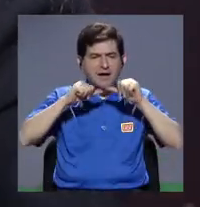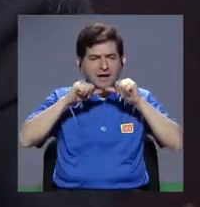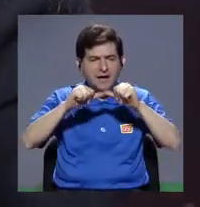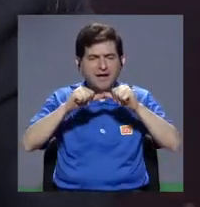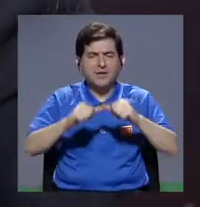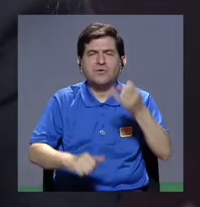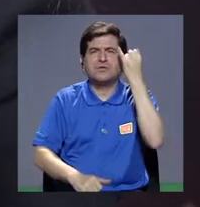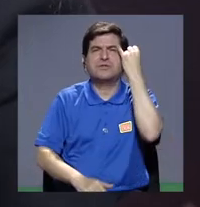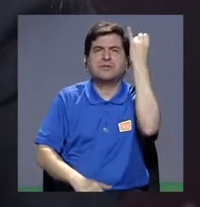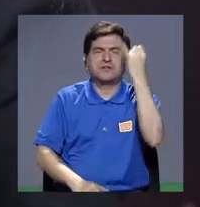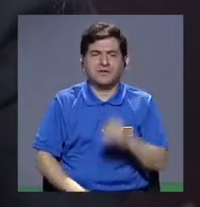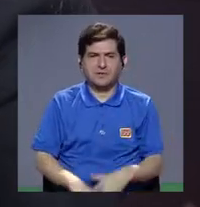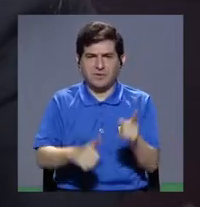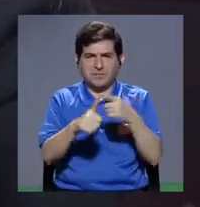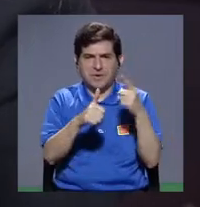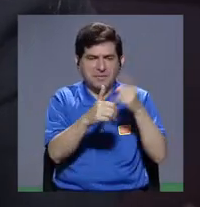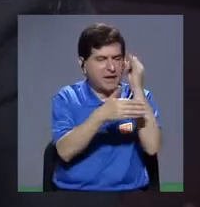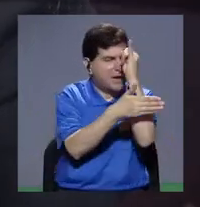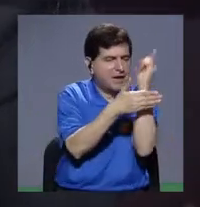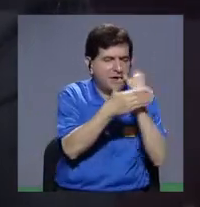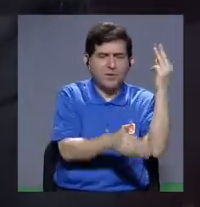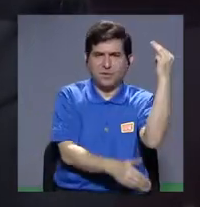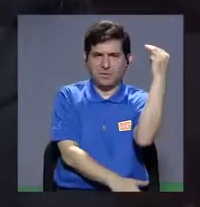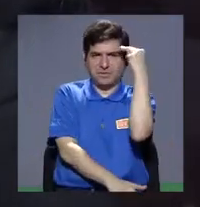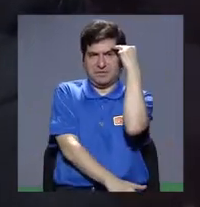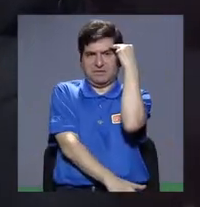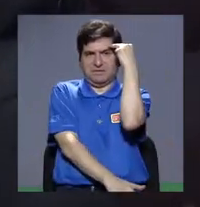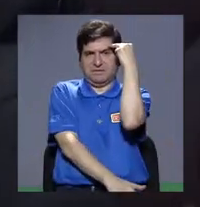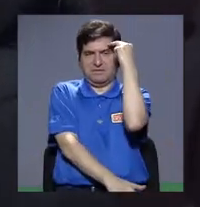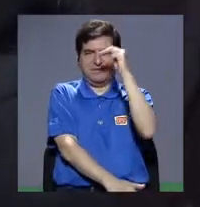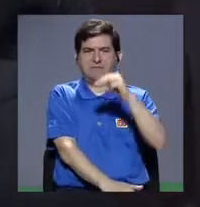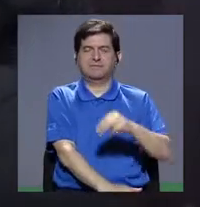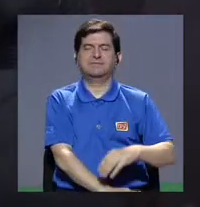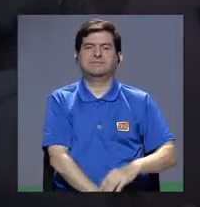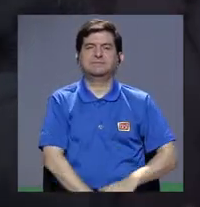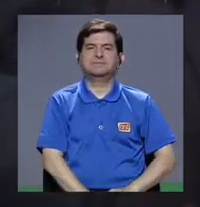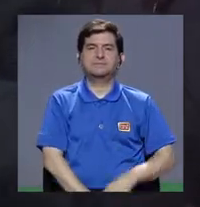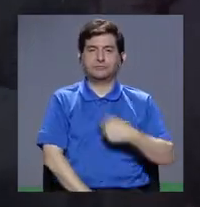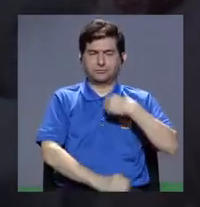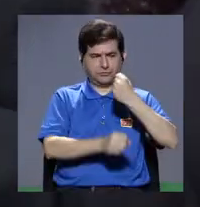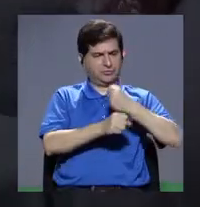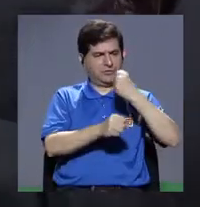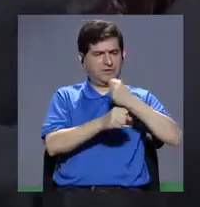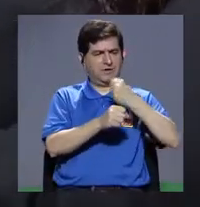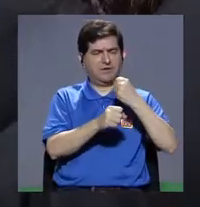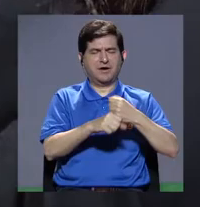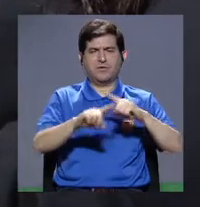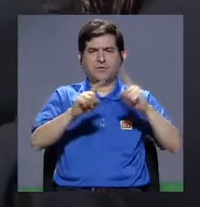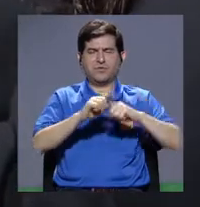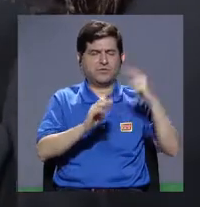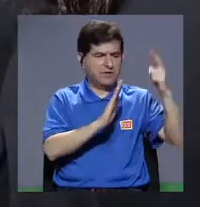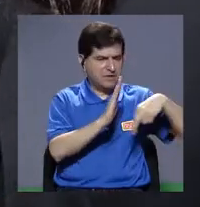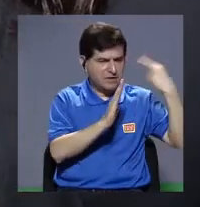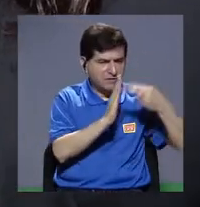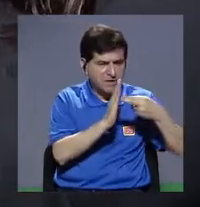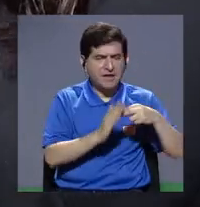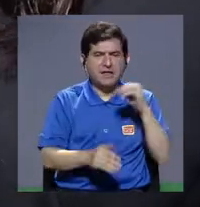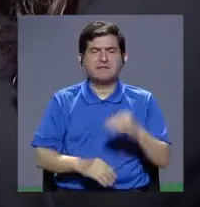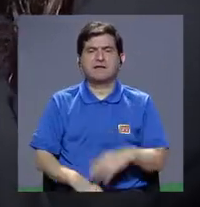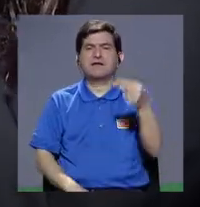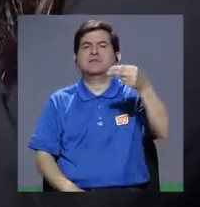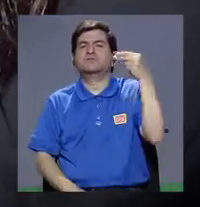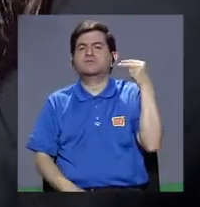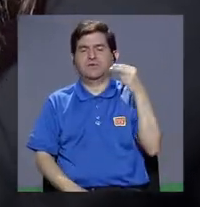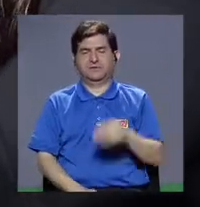en primero hacer un diseño mental y yo trabajo sobre personajes y sobre tramas para